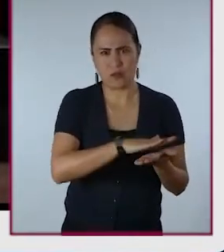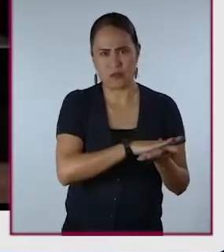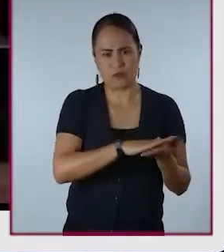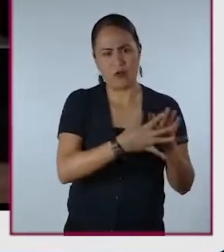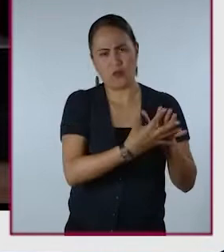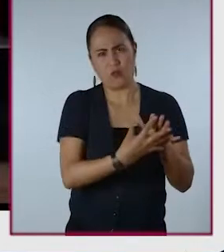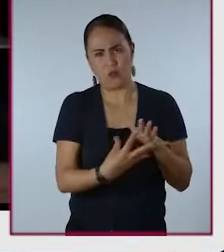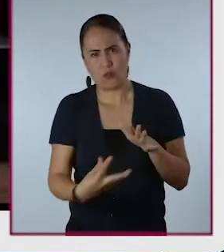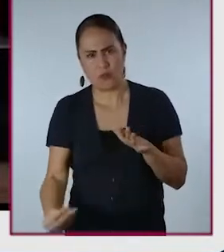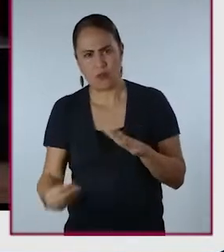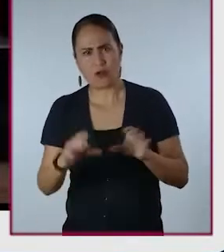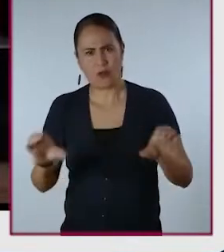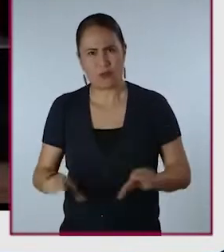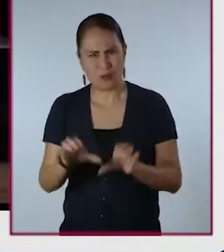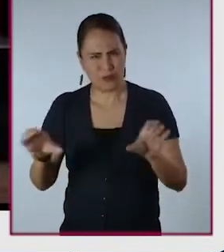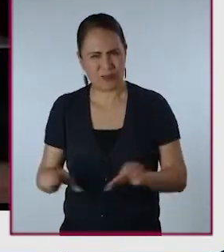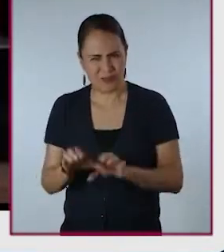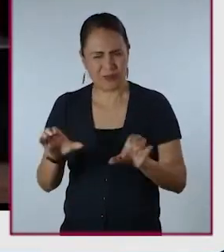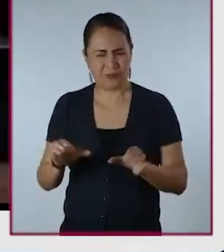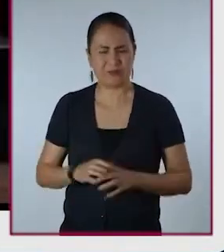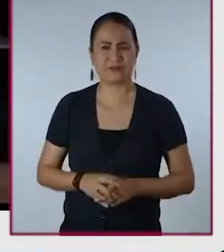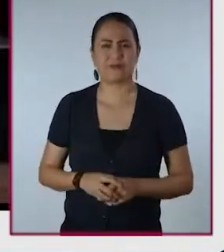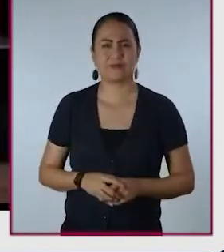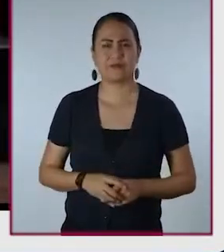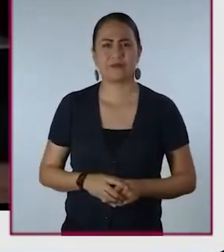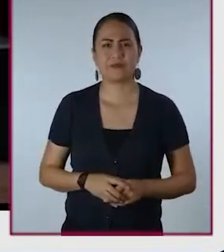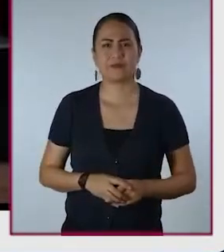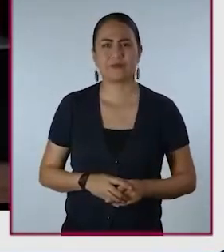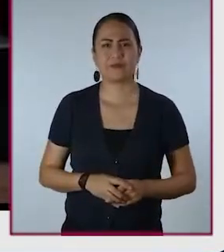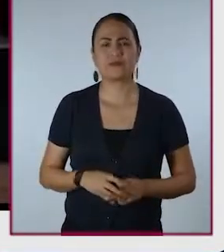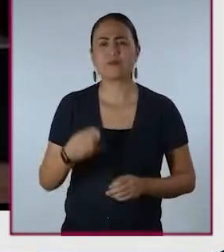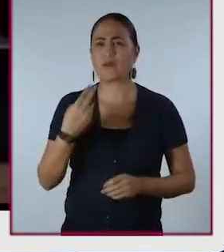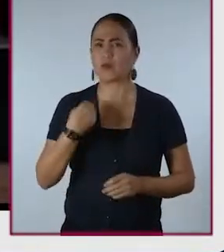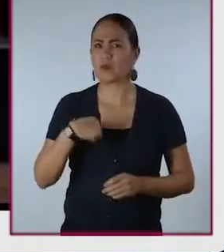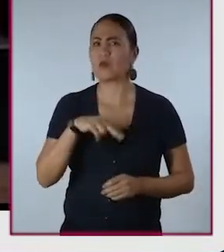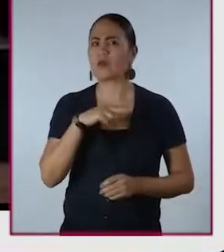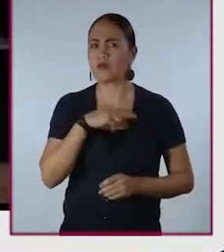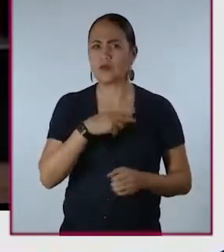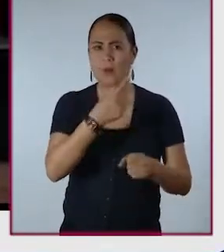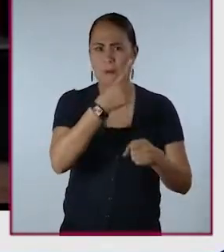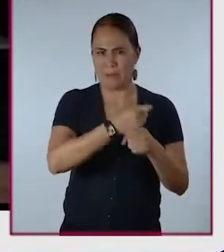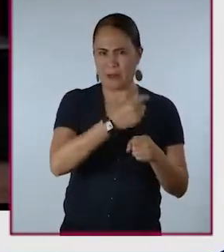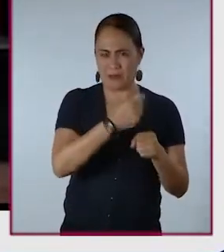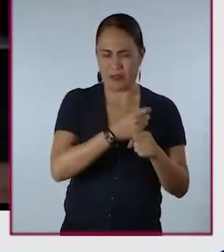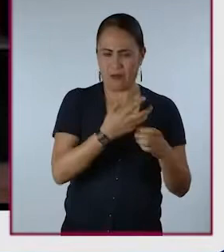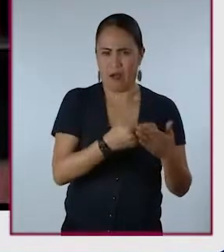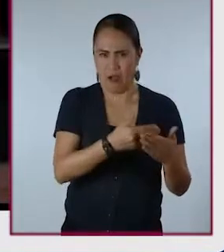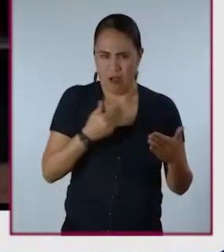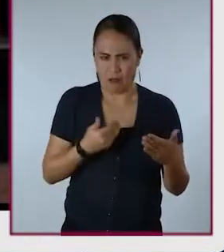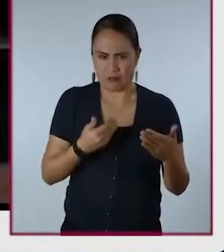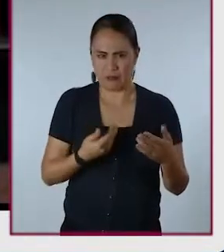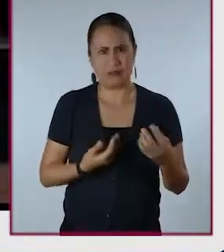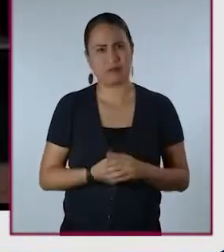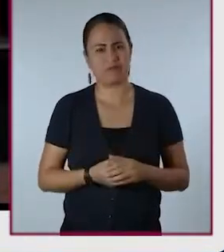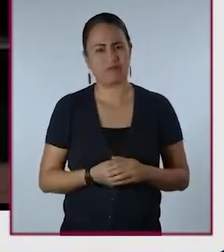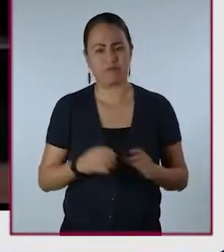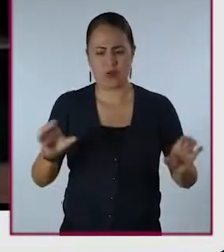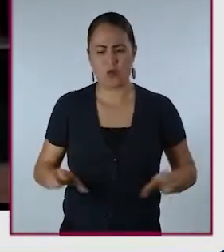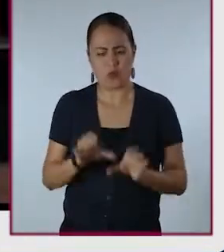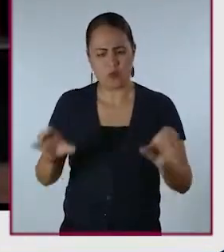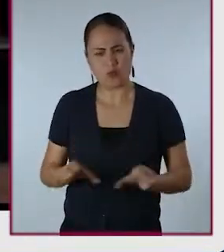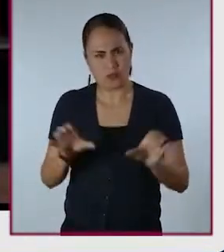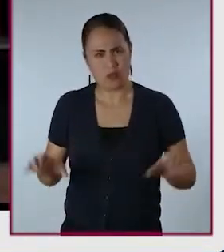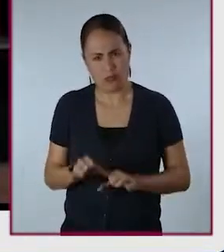una impresión, una diapositiva. Entonces, primero, pues tienes que hacer miles de cosas, ajustar tu